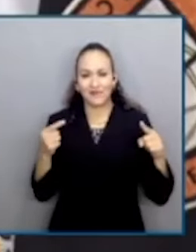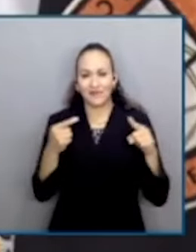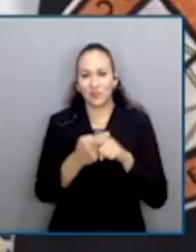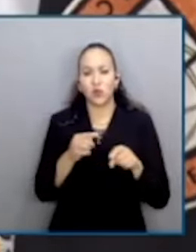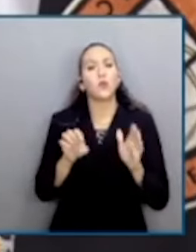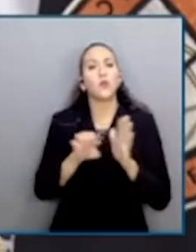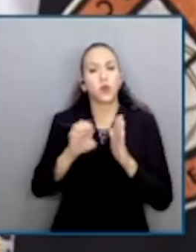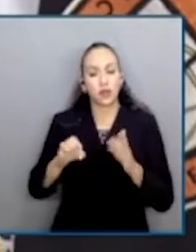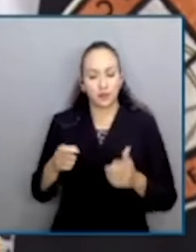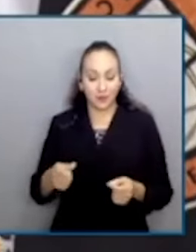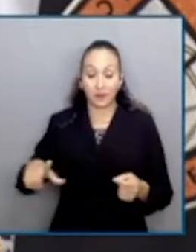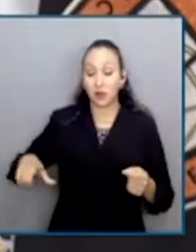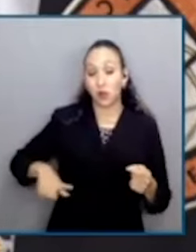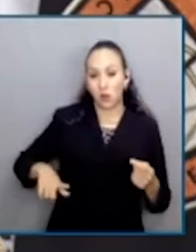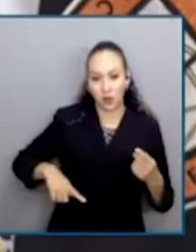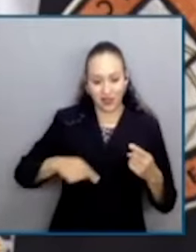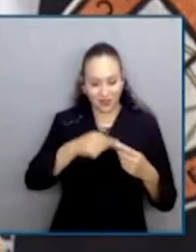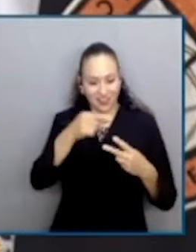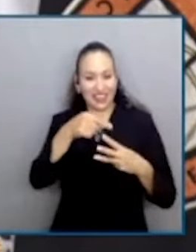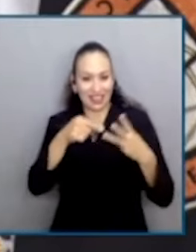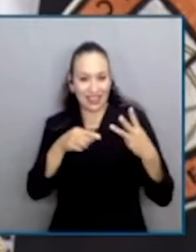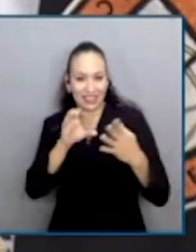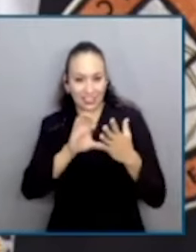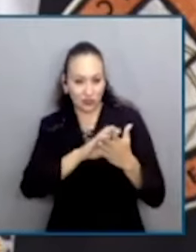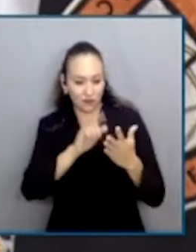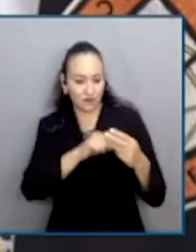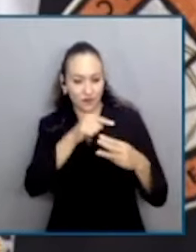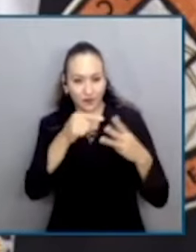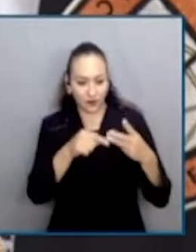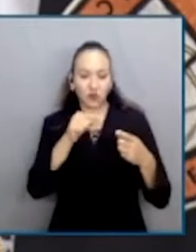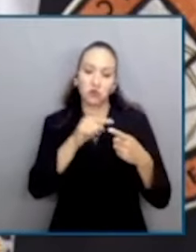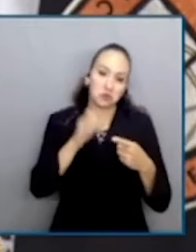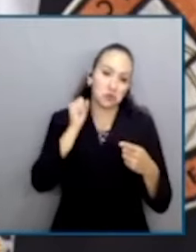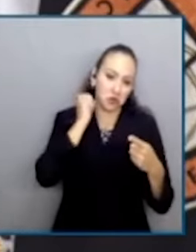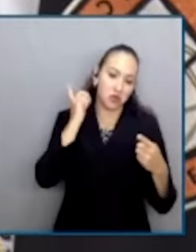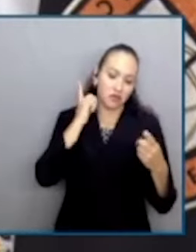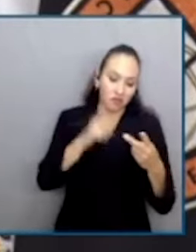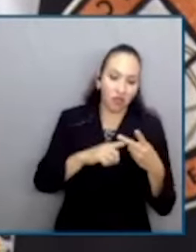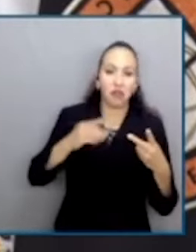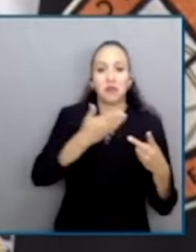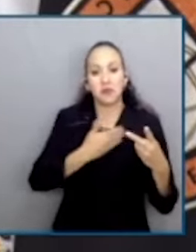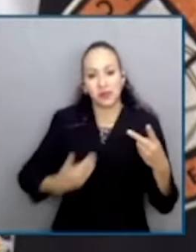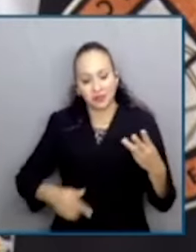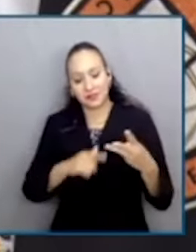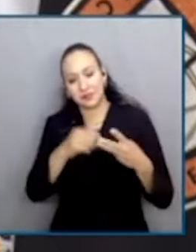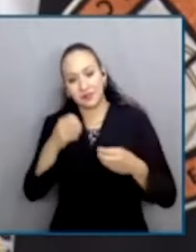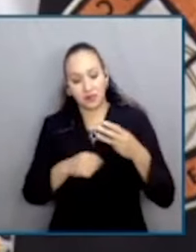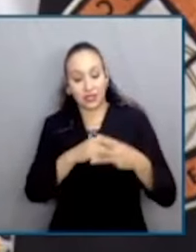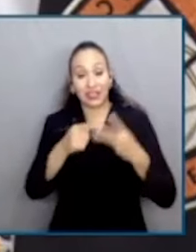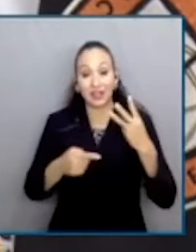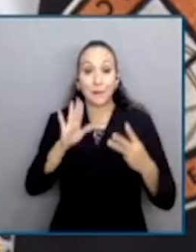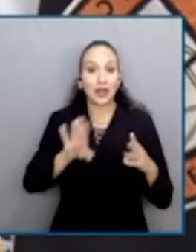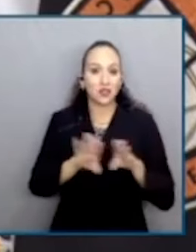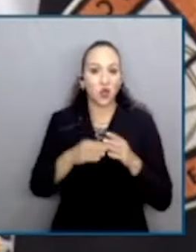poderes y a una de las cláusulas fundacionales de nuestra Carta Magna y nuestra